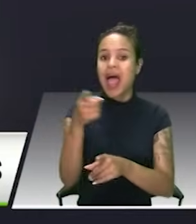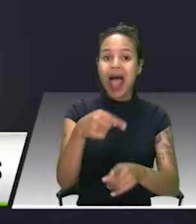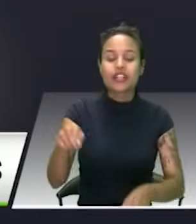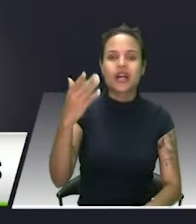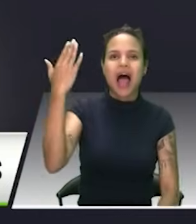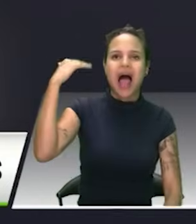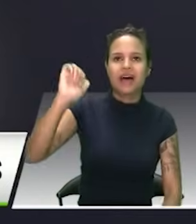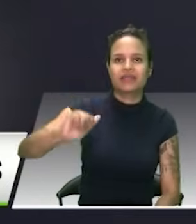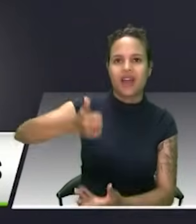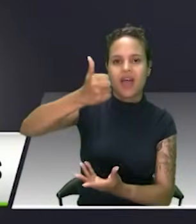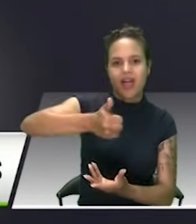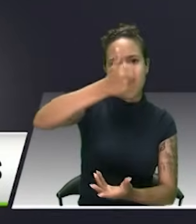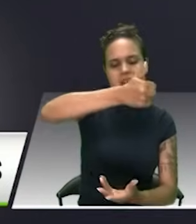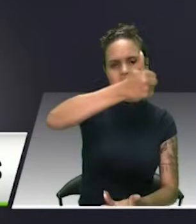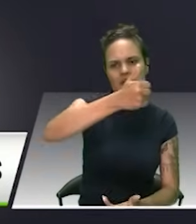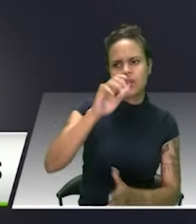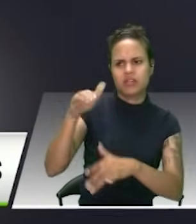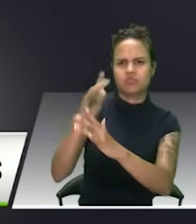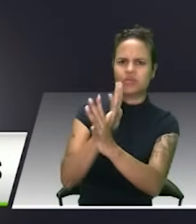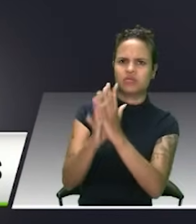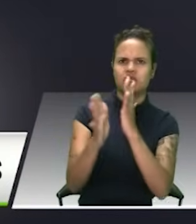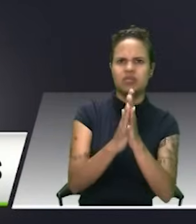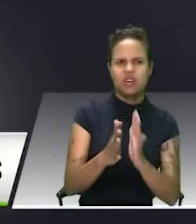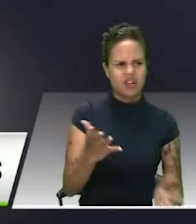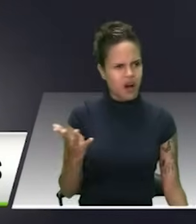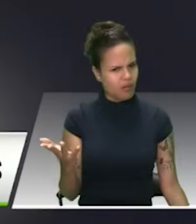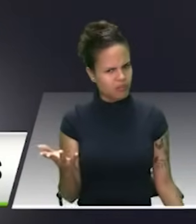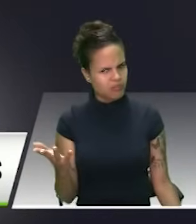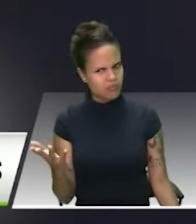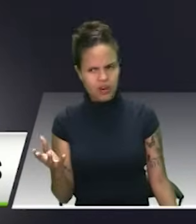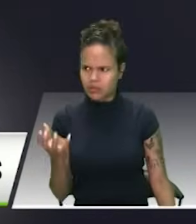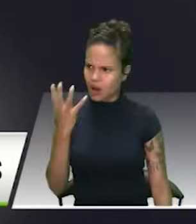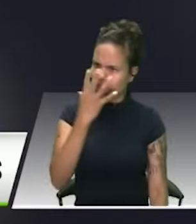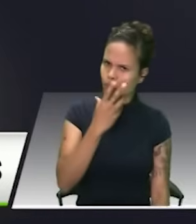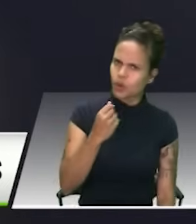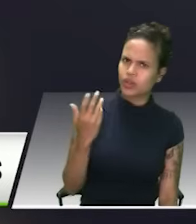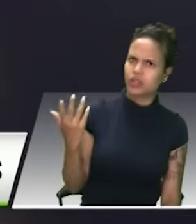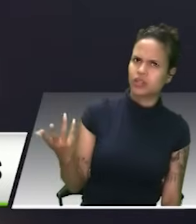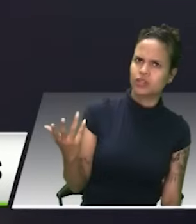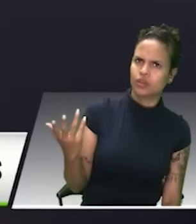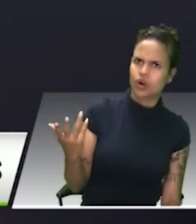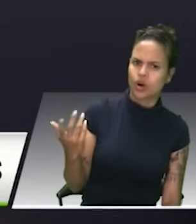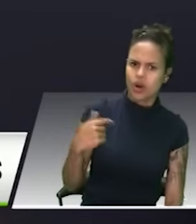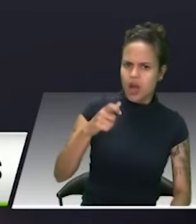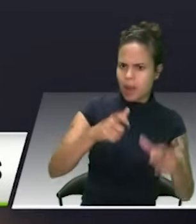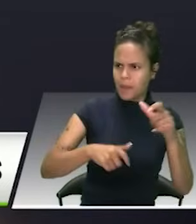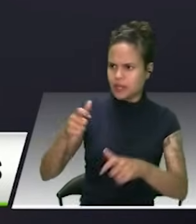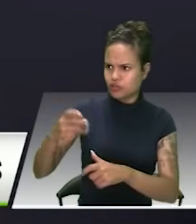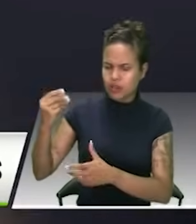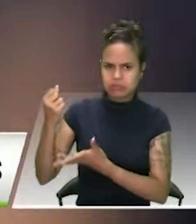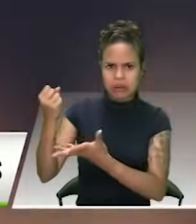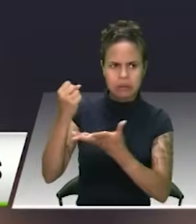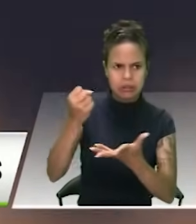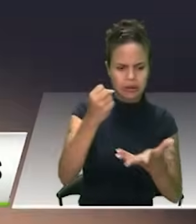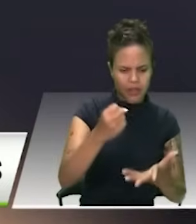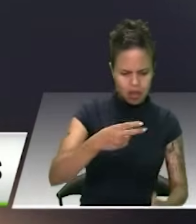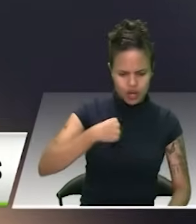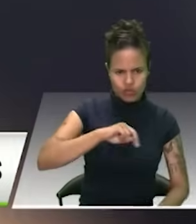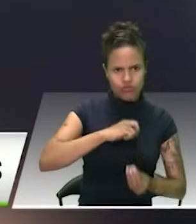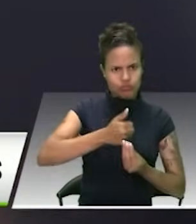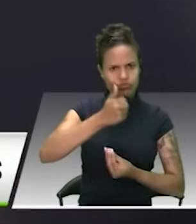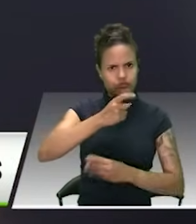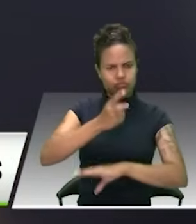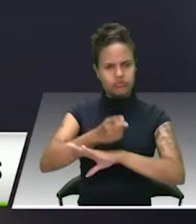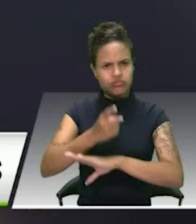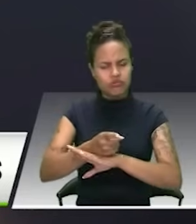pero dijeron, oiga, esto es tan bonito. Miles son los accionistas, nosotros somos los gerentes, ¿cómo hacemos para que no nos saquen a